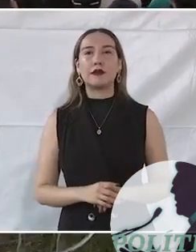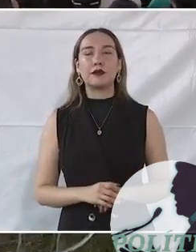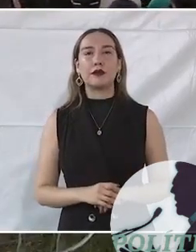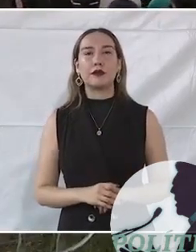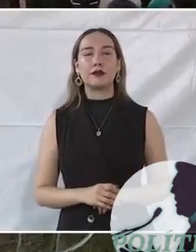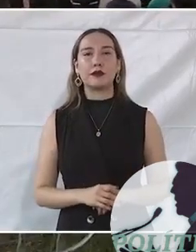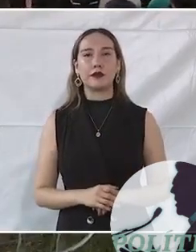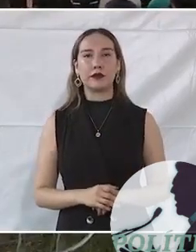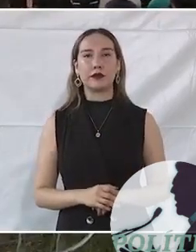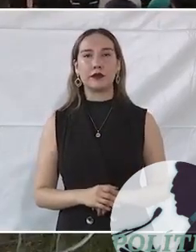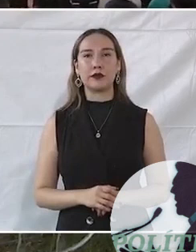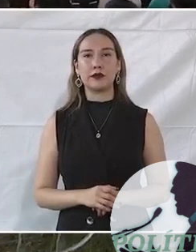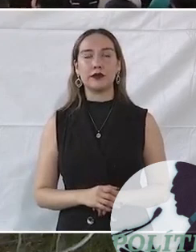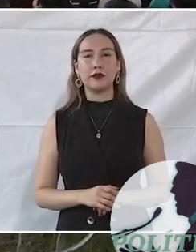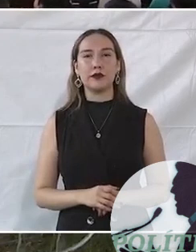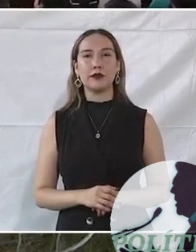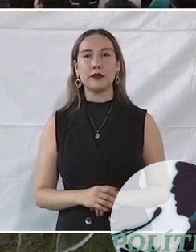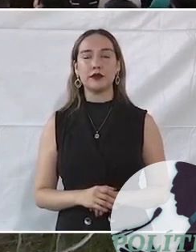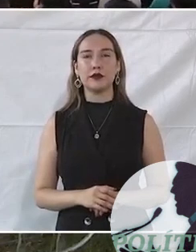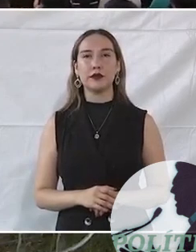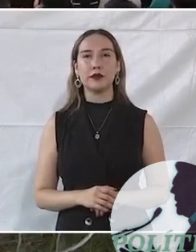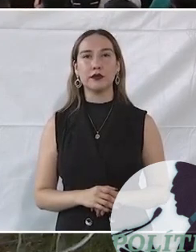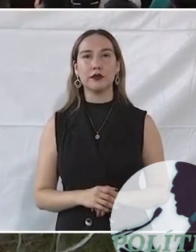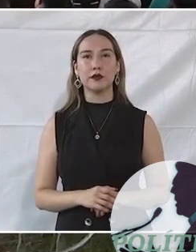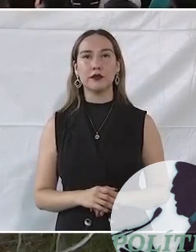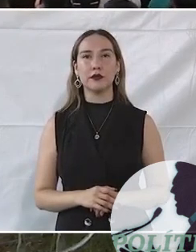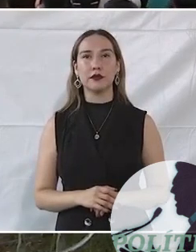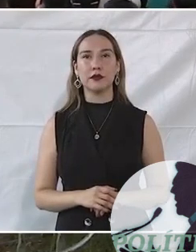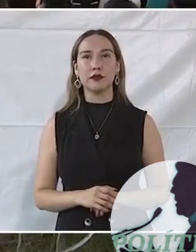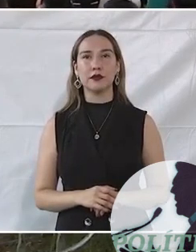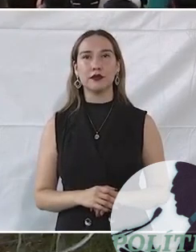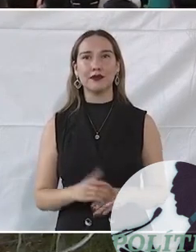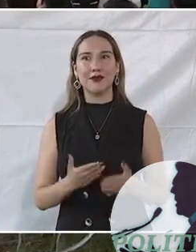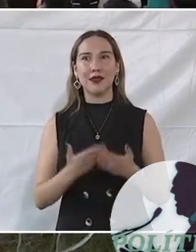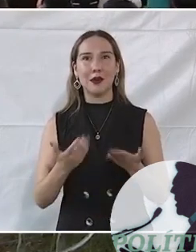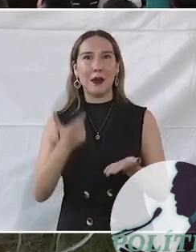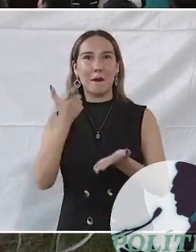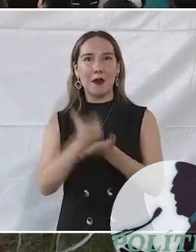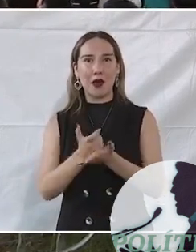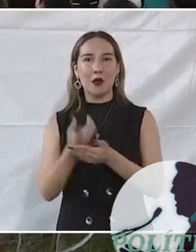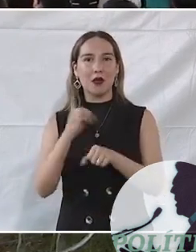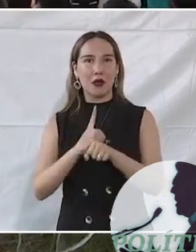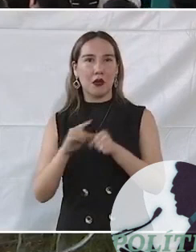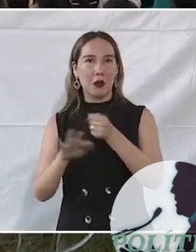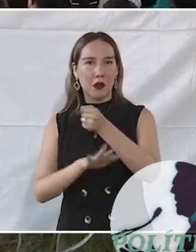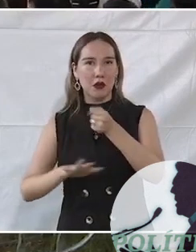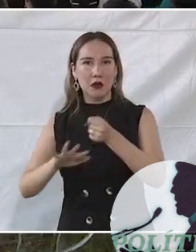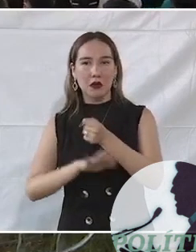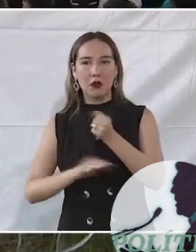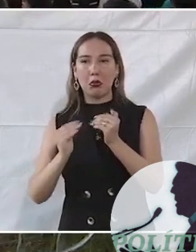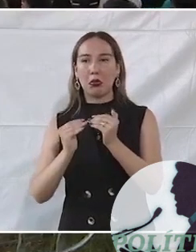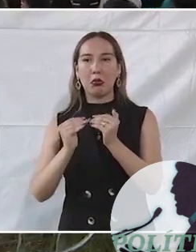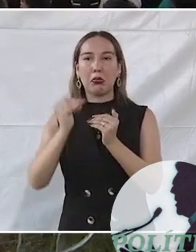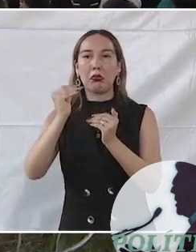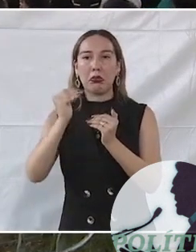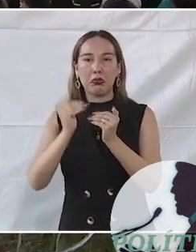en 40 años, porque el salario no aumentaba. A veces